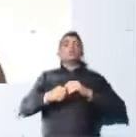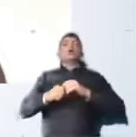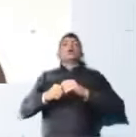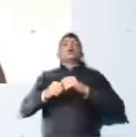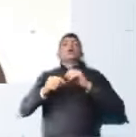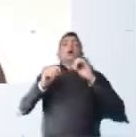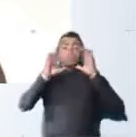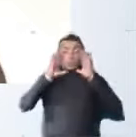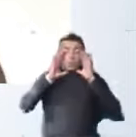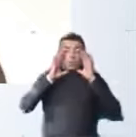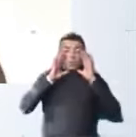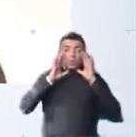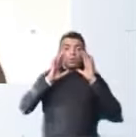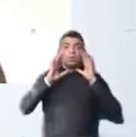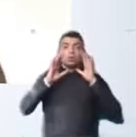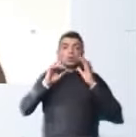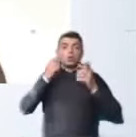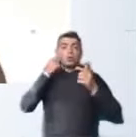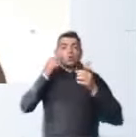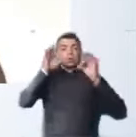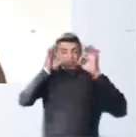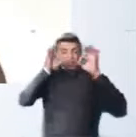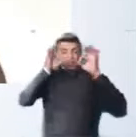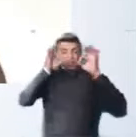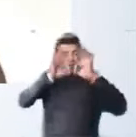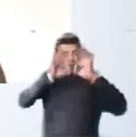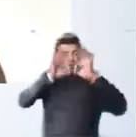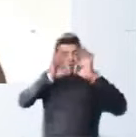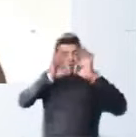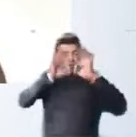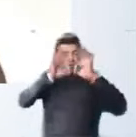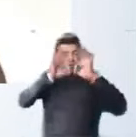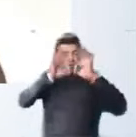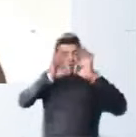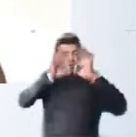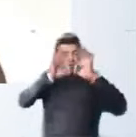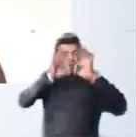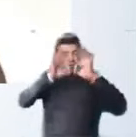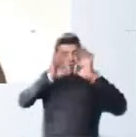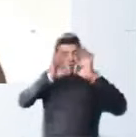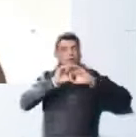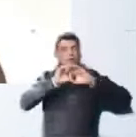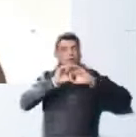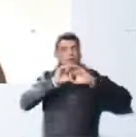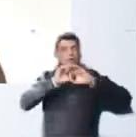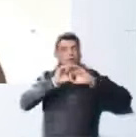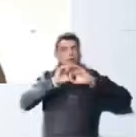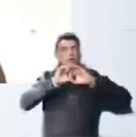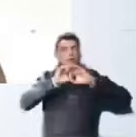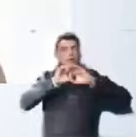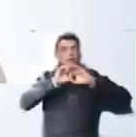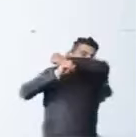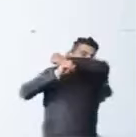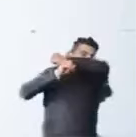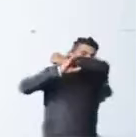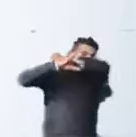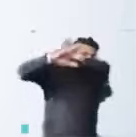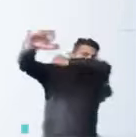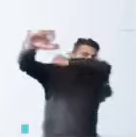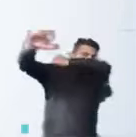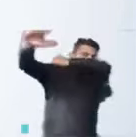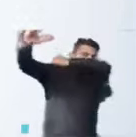de cubrirse con el codo para evitar la expansión de las moléculas. Pero algo que me parece importante explicar es el